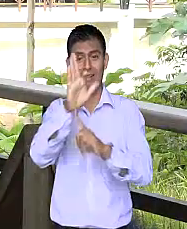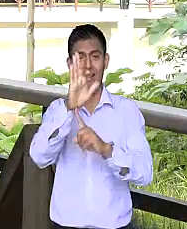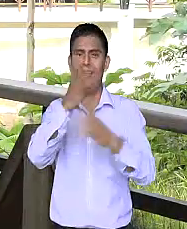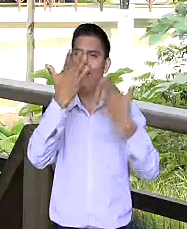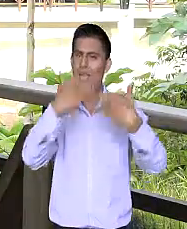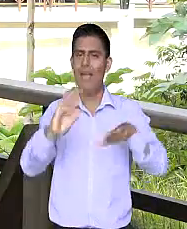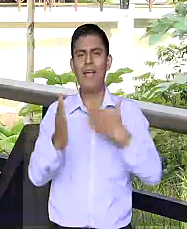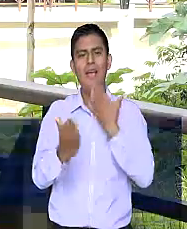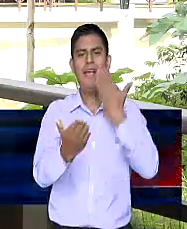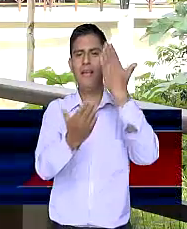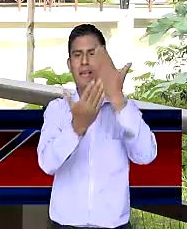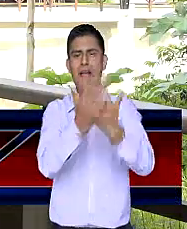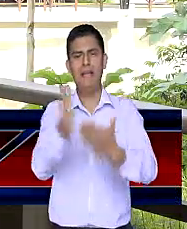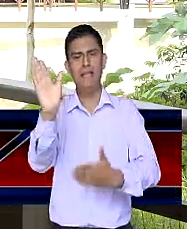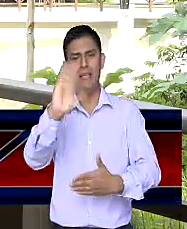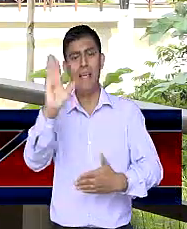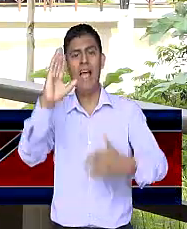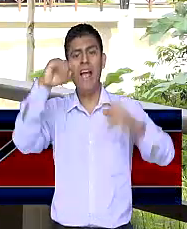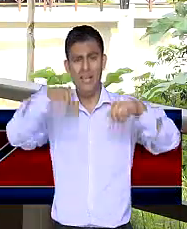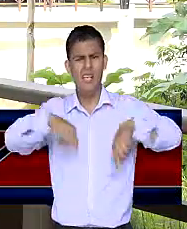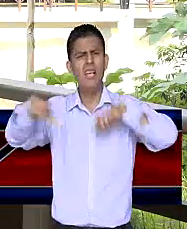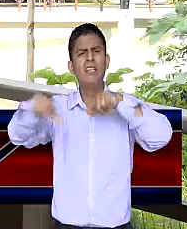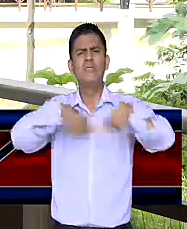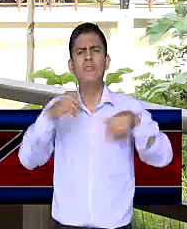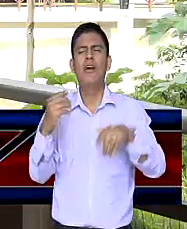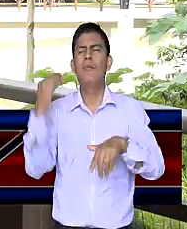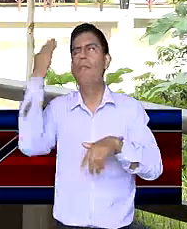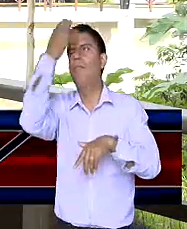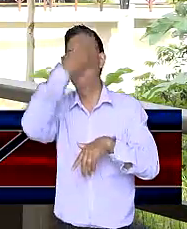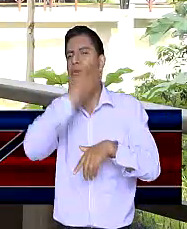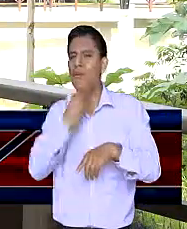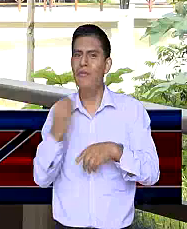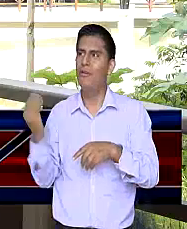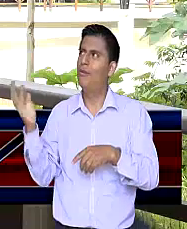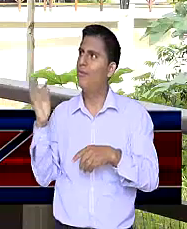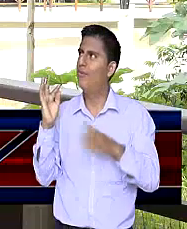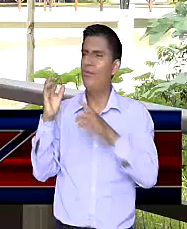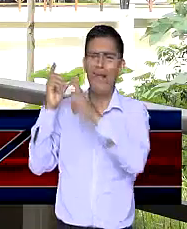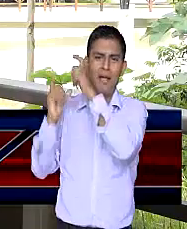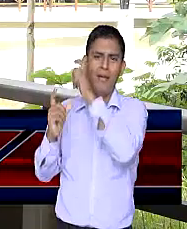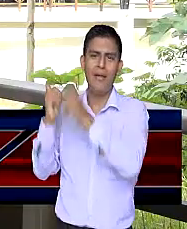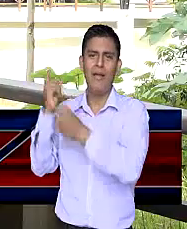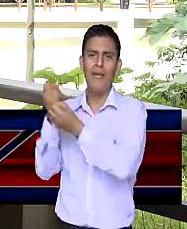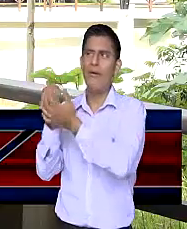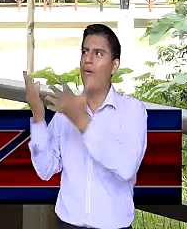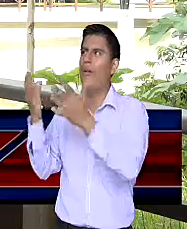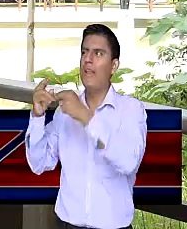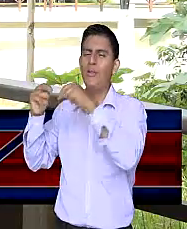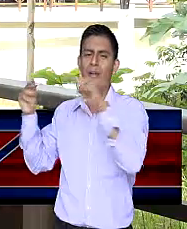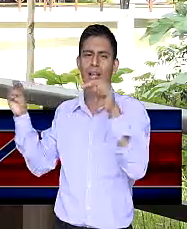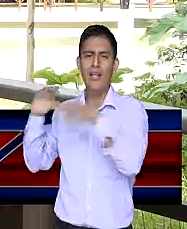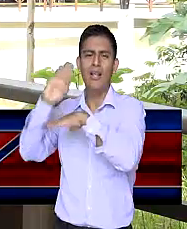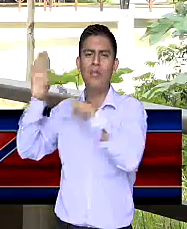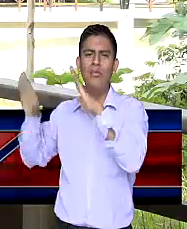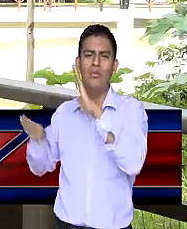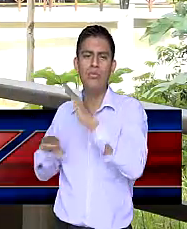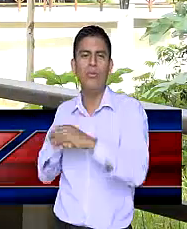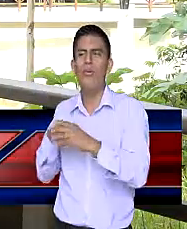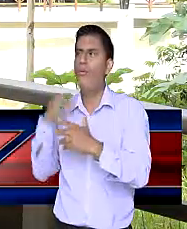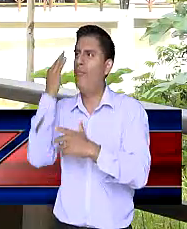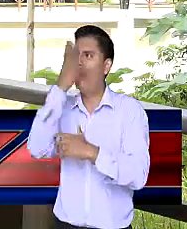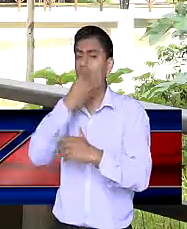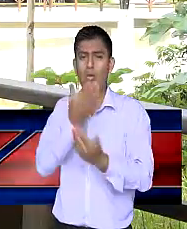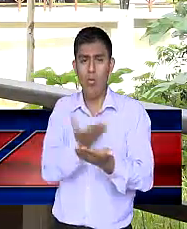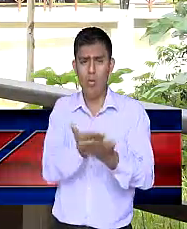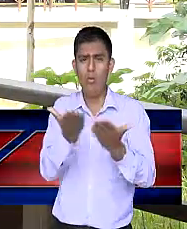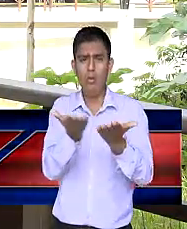Parque Turístico Nueva Loja. Este es un lugar encantador, fascinante por su naturaleza. Un